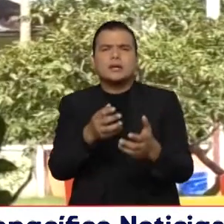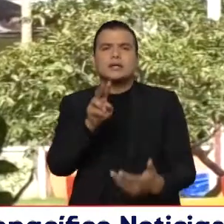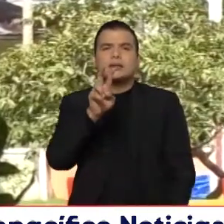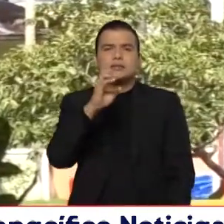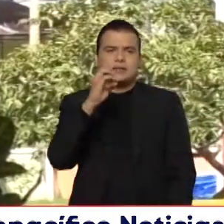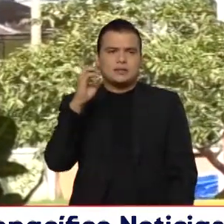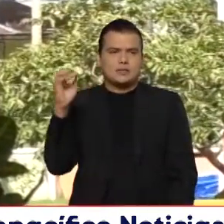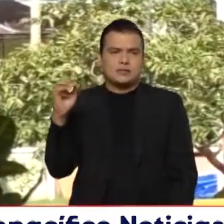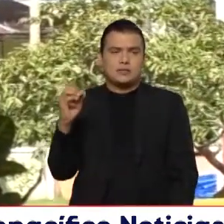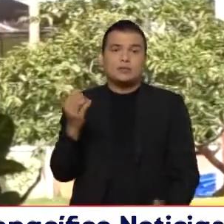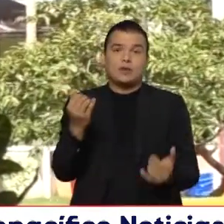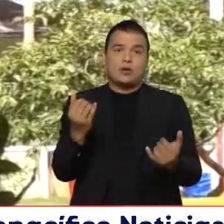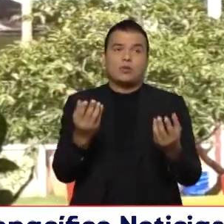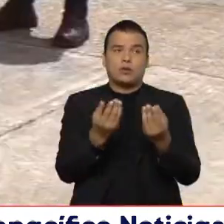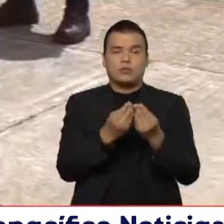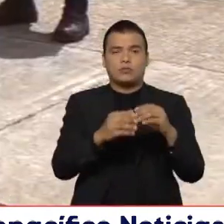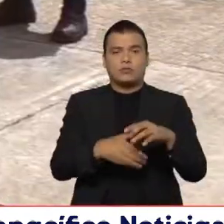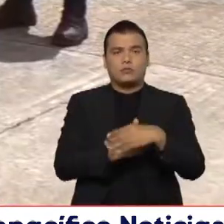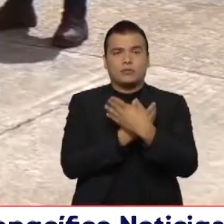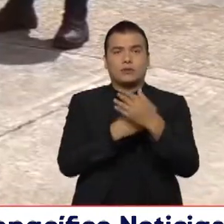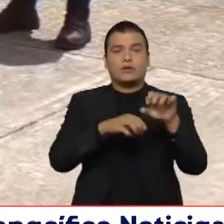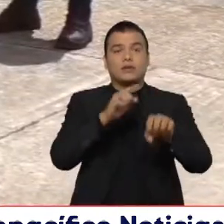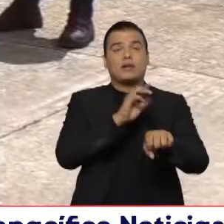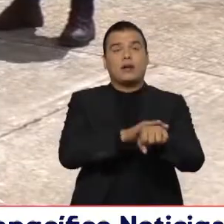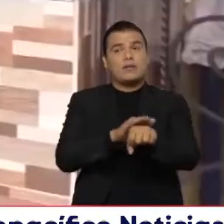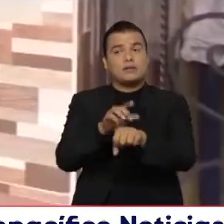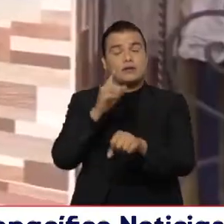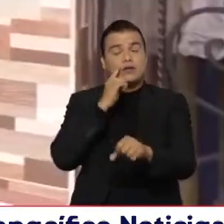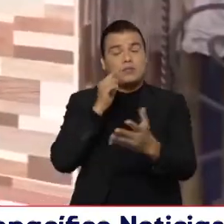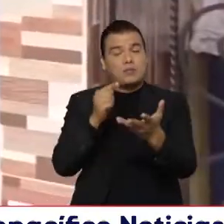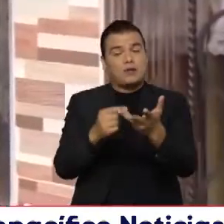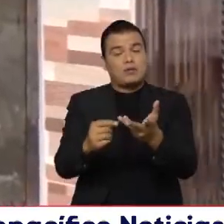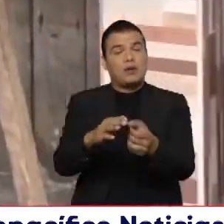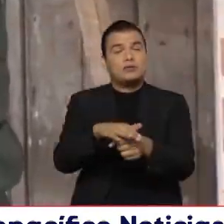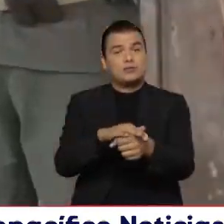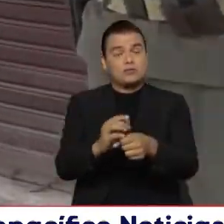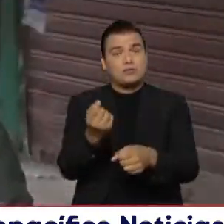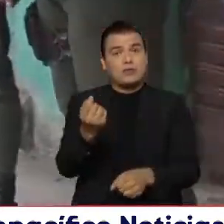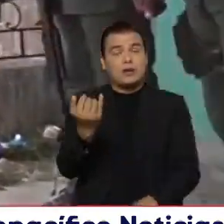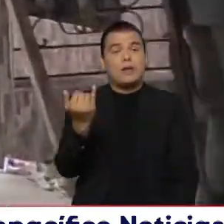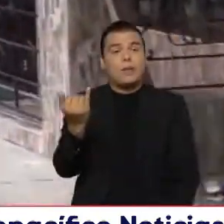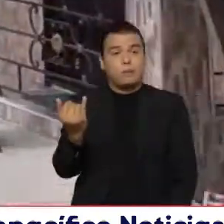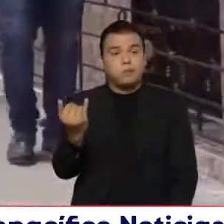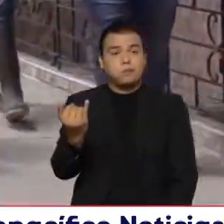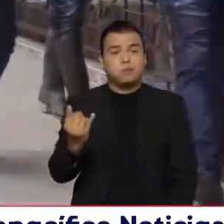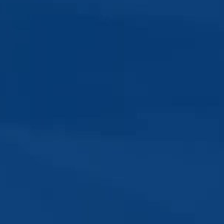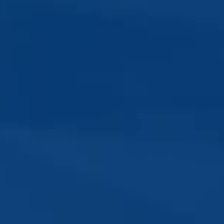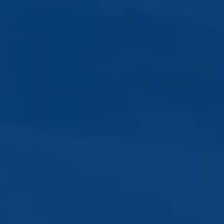declarar varias alertas tempranas por parte de la Defensoría del Pueblo y las personerías locales.